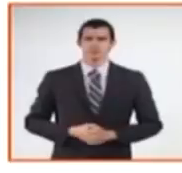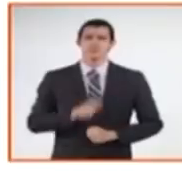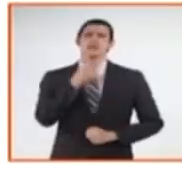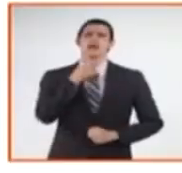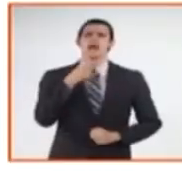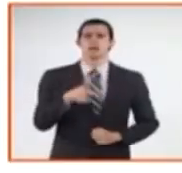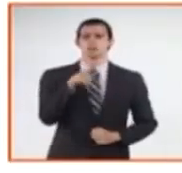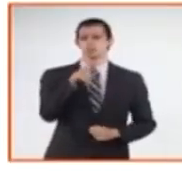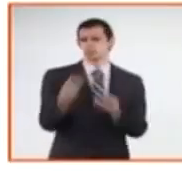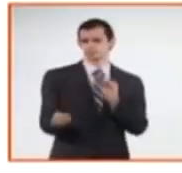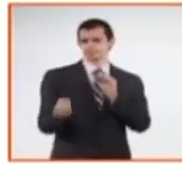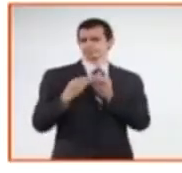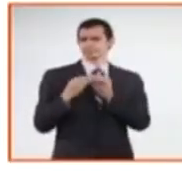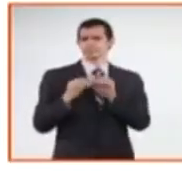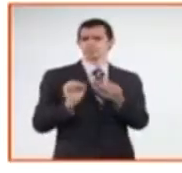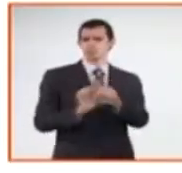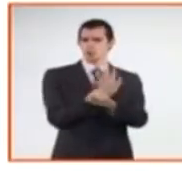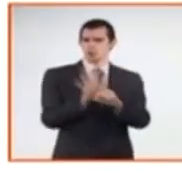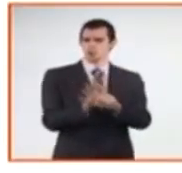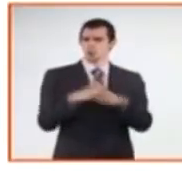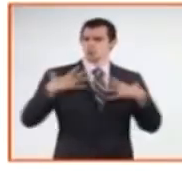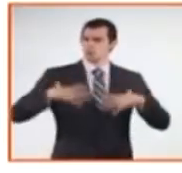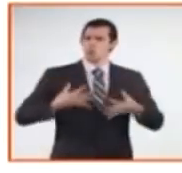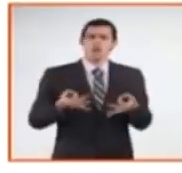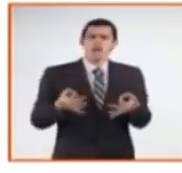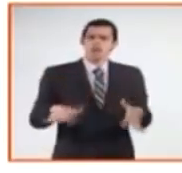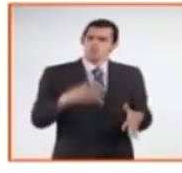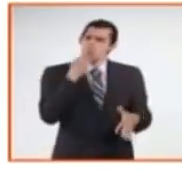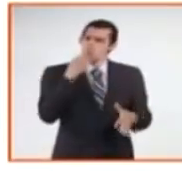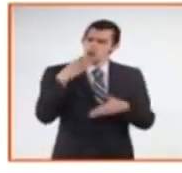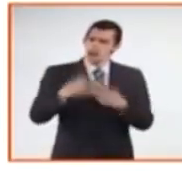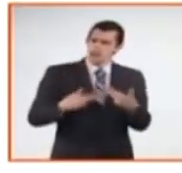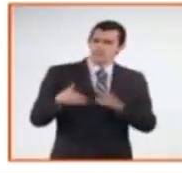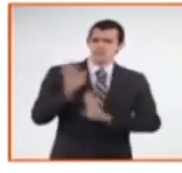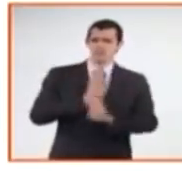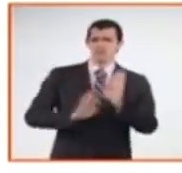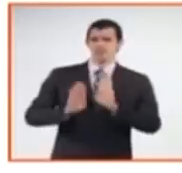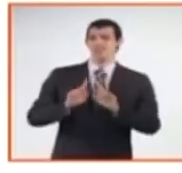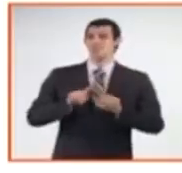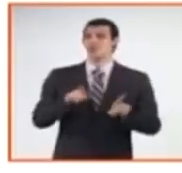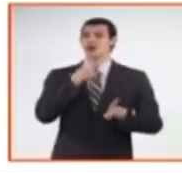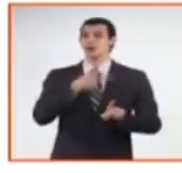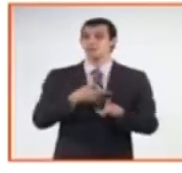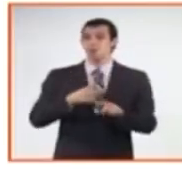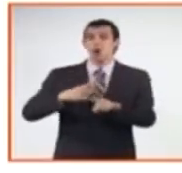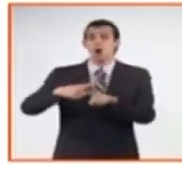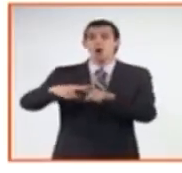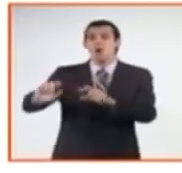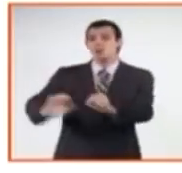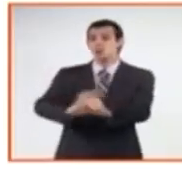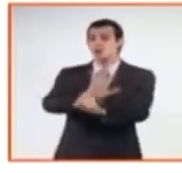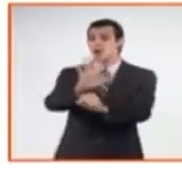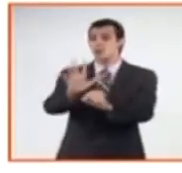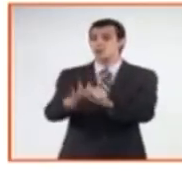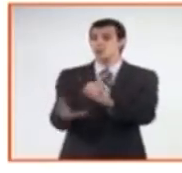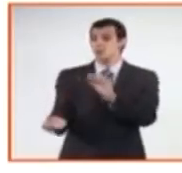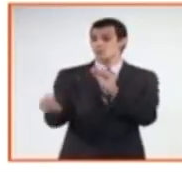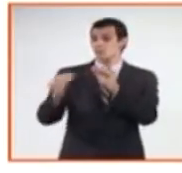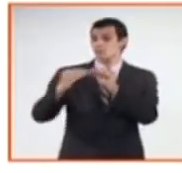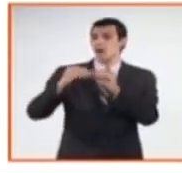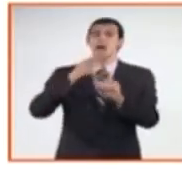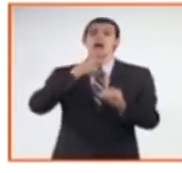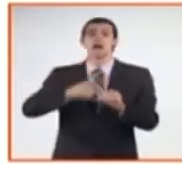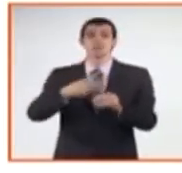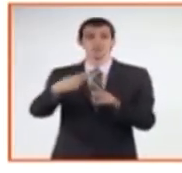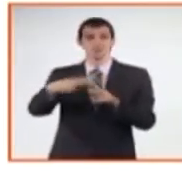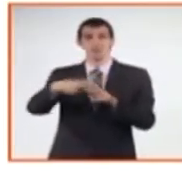pero es inmunidad también va a decaer contra una cepa mutante y por lo tanto con es muy importante que lo que protejamos nosotros convalecientes